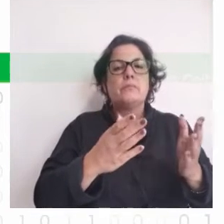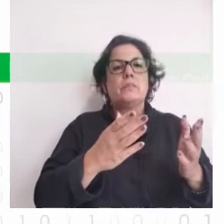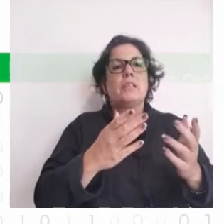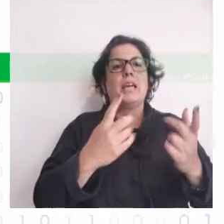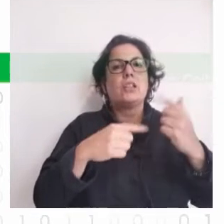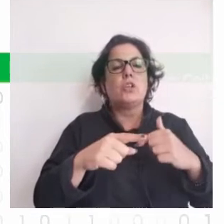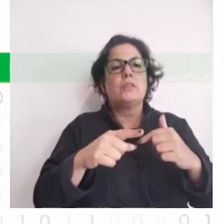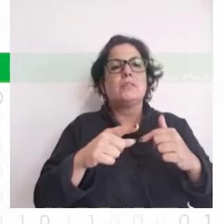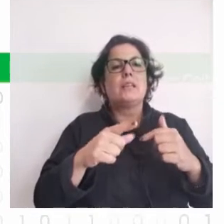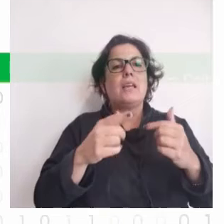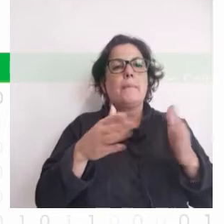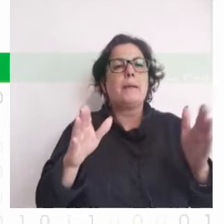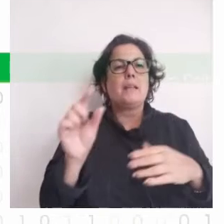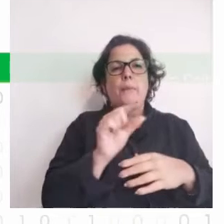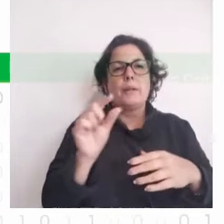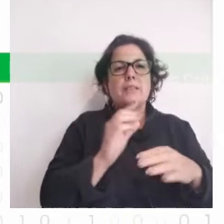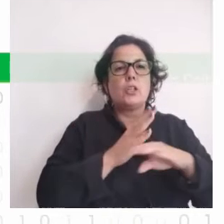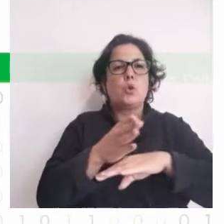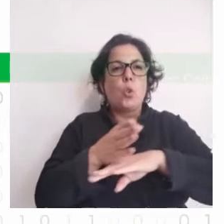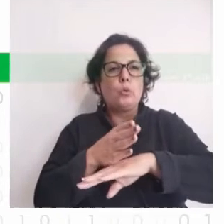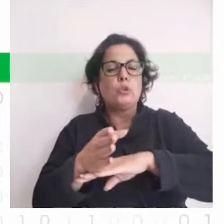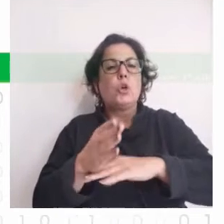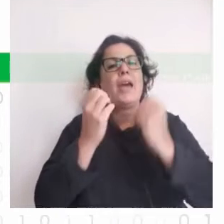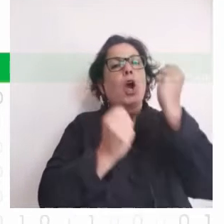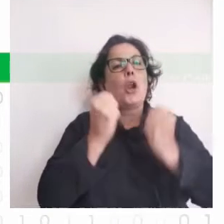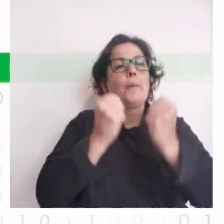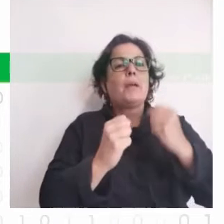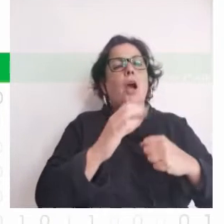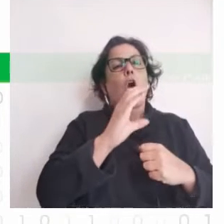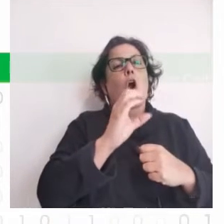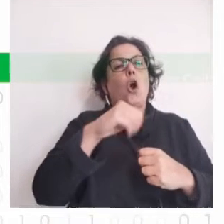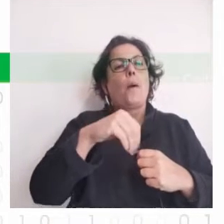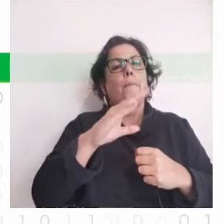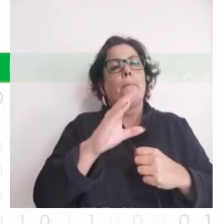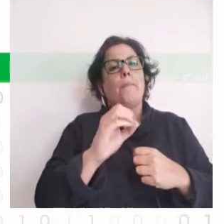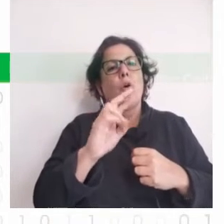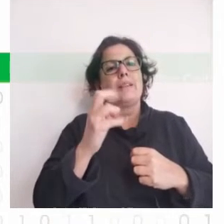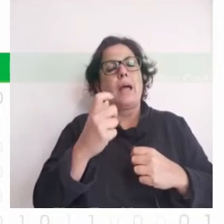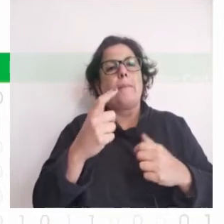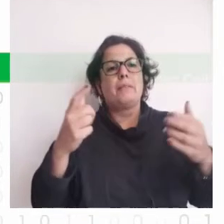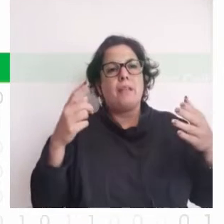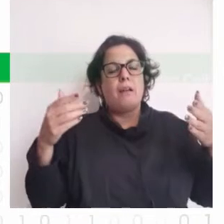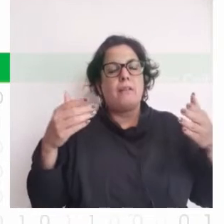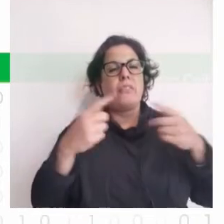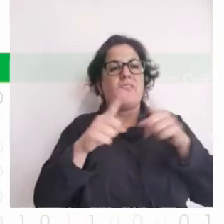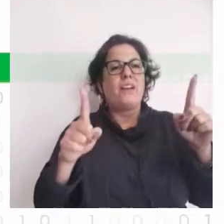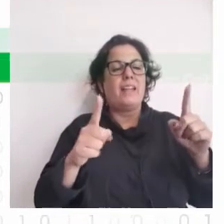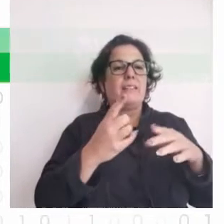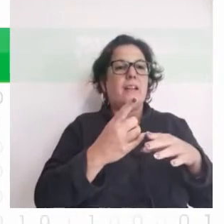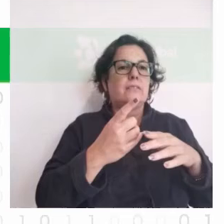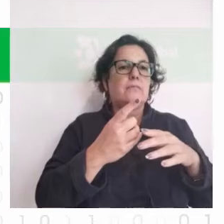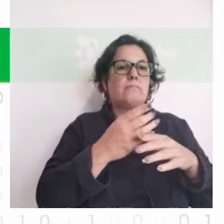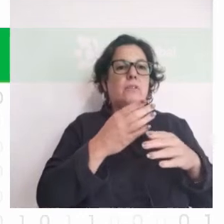eso voy a empezar con una brevísima introducción de qué es la economía comportamental. Es una confluencia de disciplinas que estudian cómo las personas